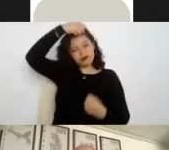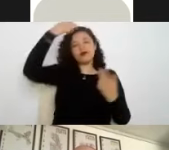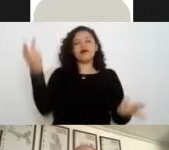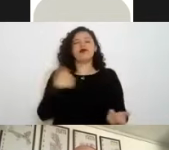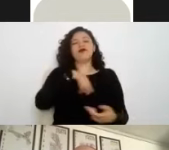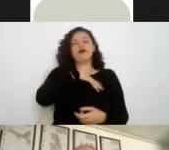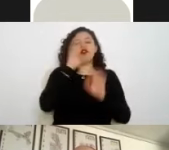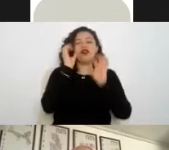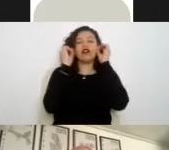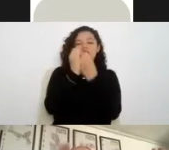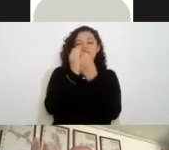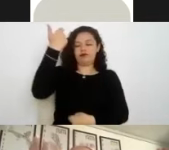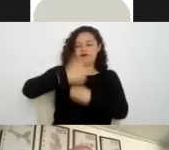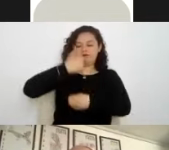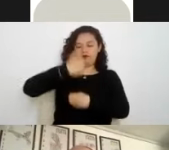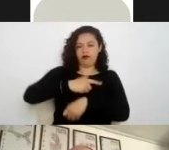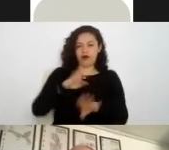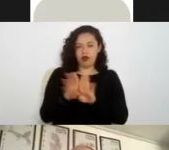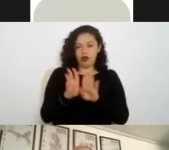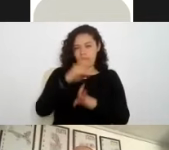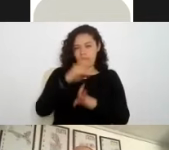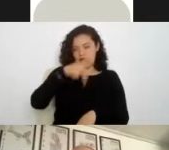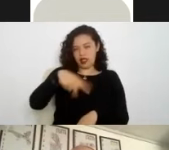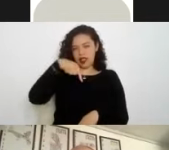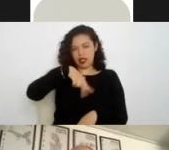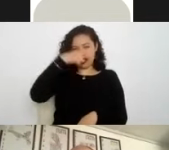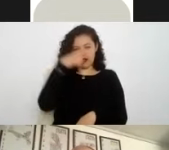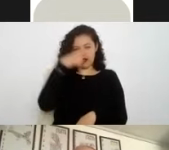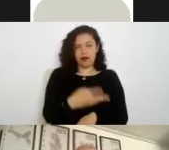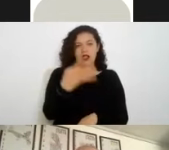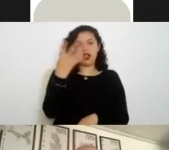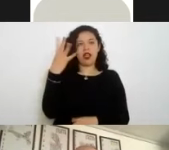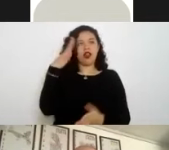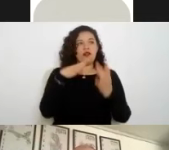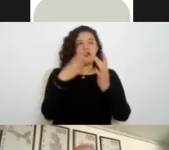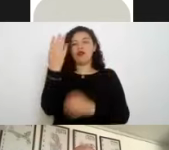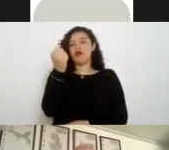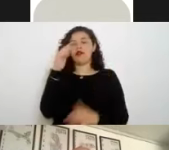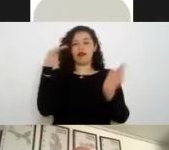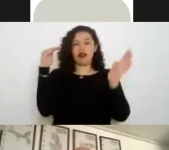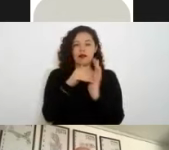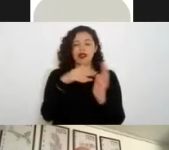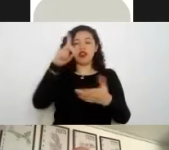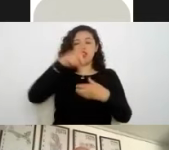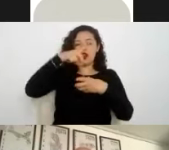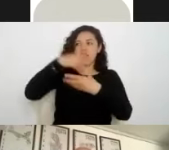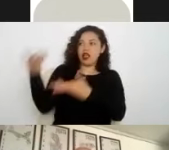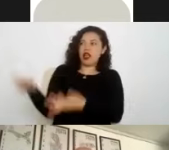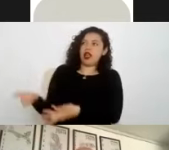nuestras organizaciones, pues en México hay más de 9,000 donatarias autorizadas de todo tipo, entonces, queramos o no,